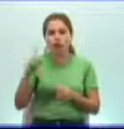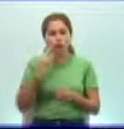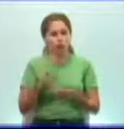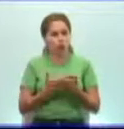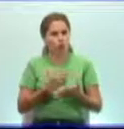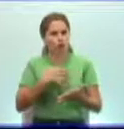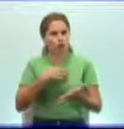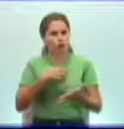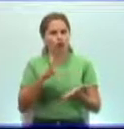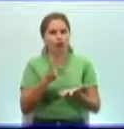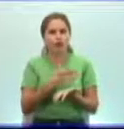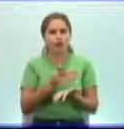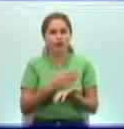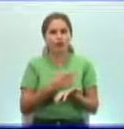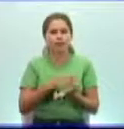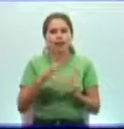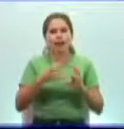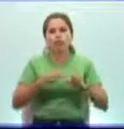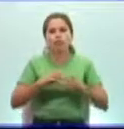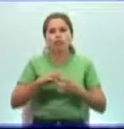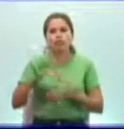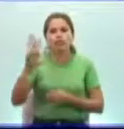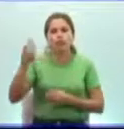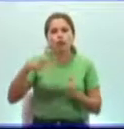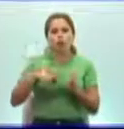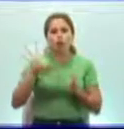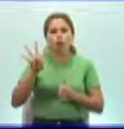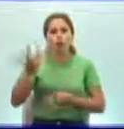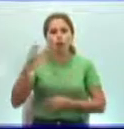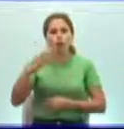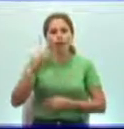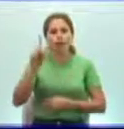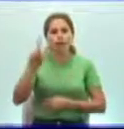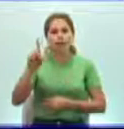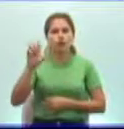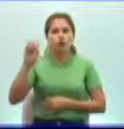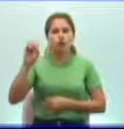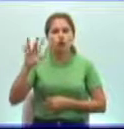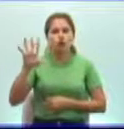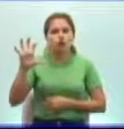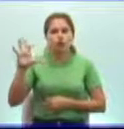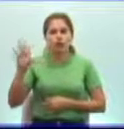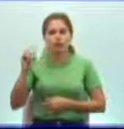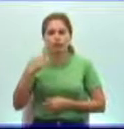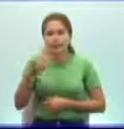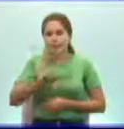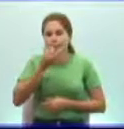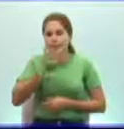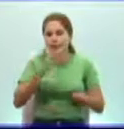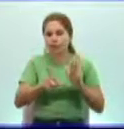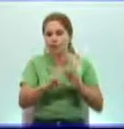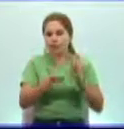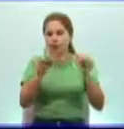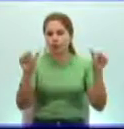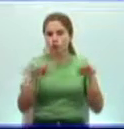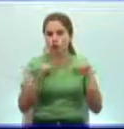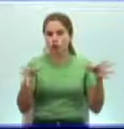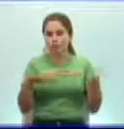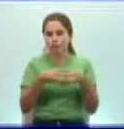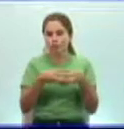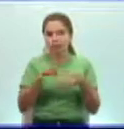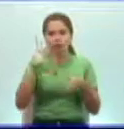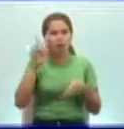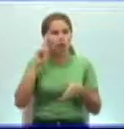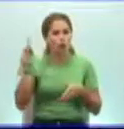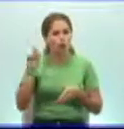libro de texto en la figura 5.4, página 150, y explicaremos la ley de Ohm para un circuito completo. Recuerde que usted